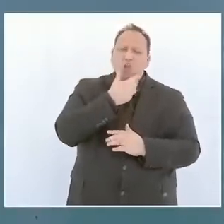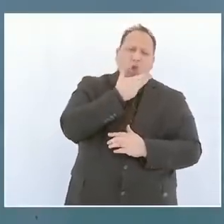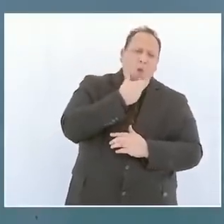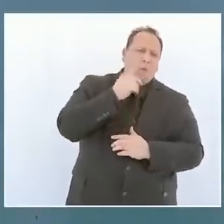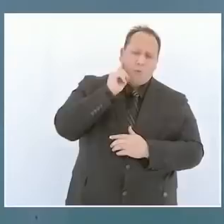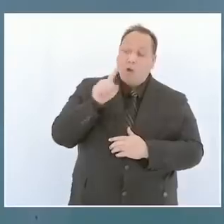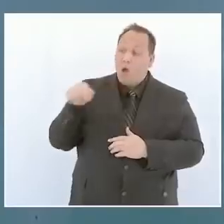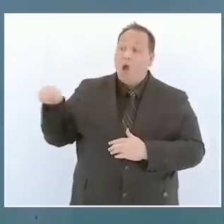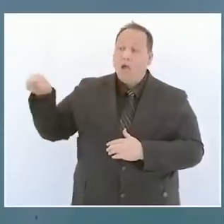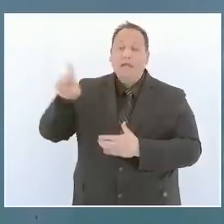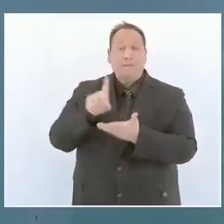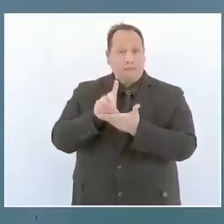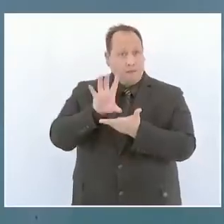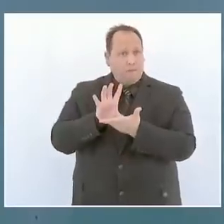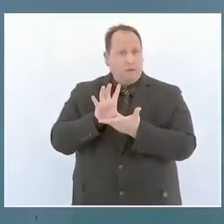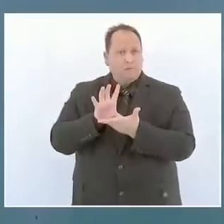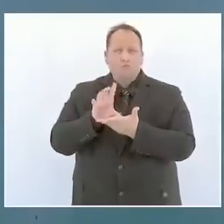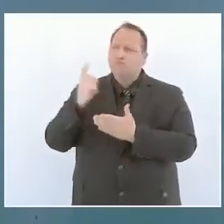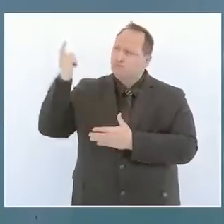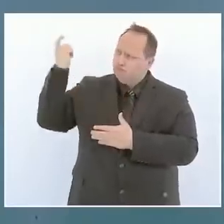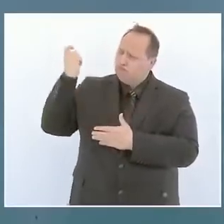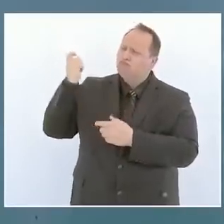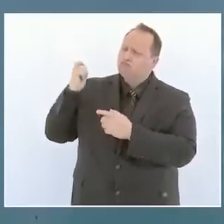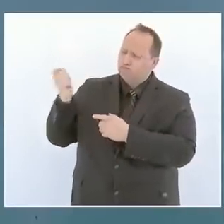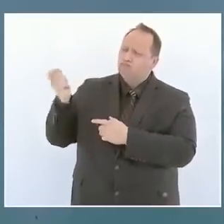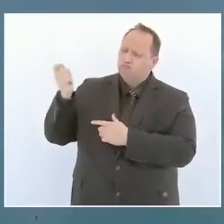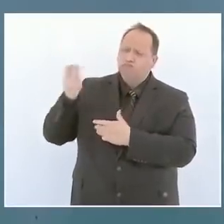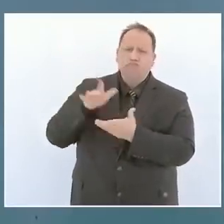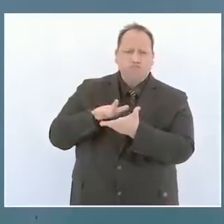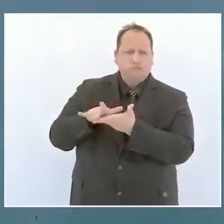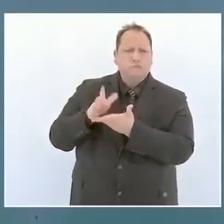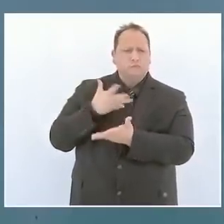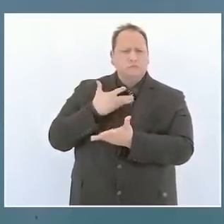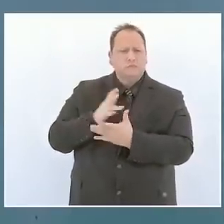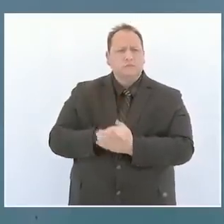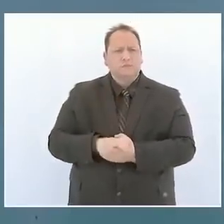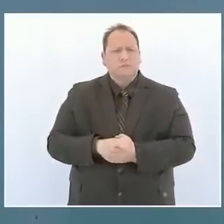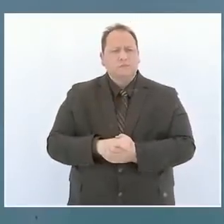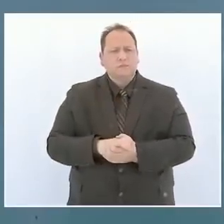con discapacidad que reciben pensión.